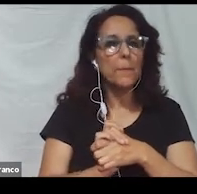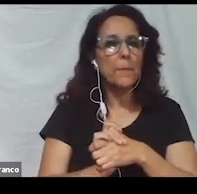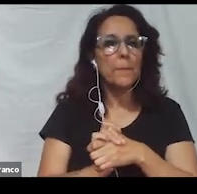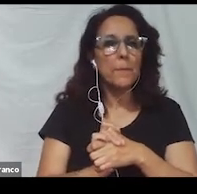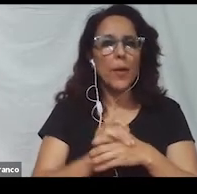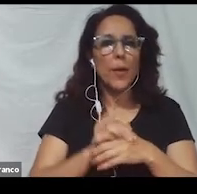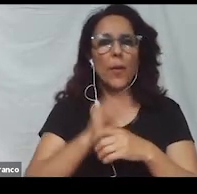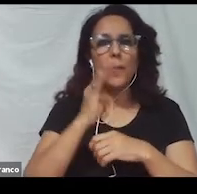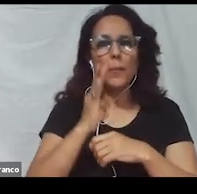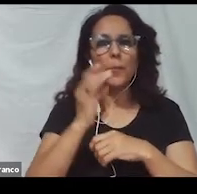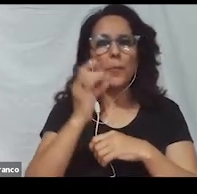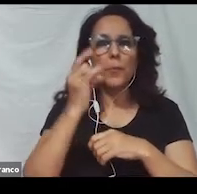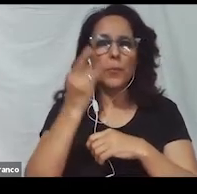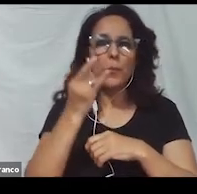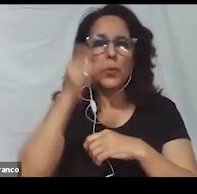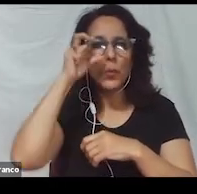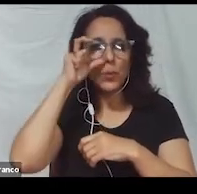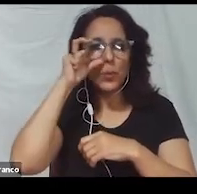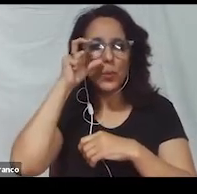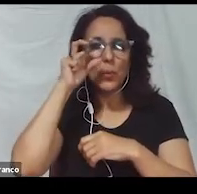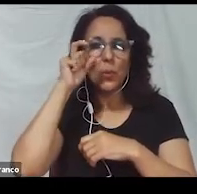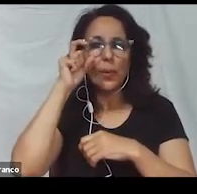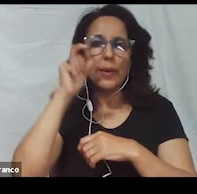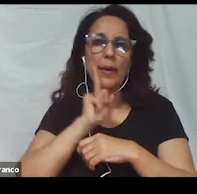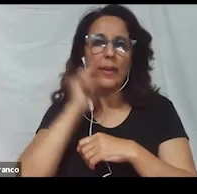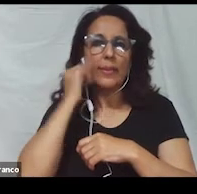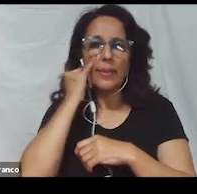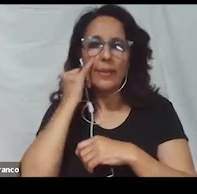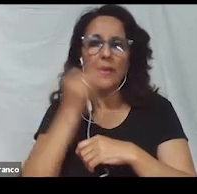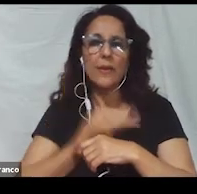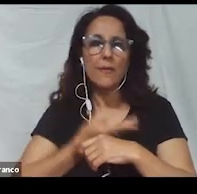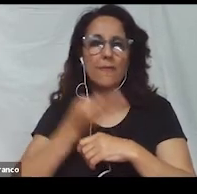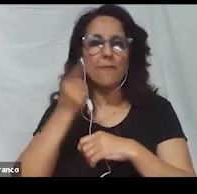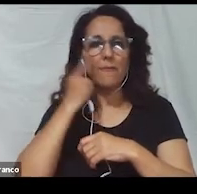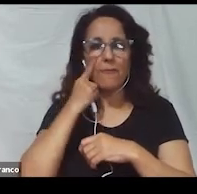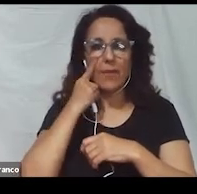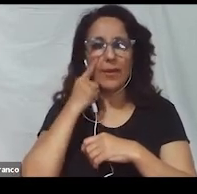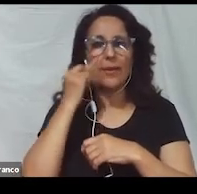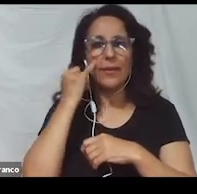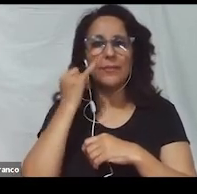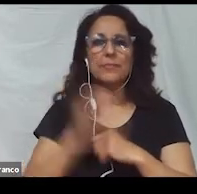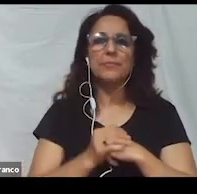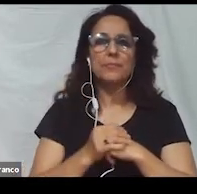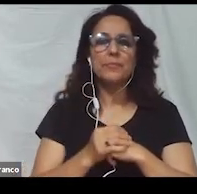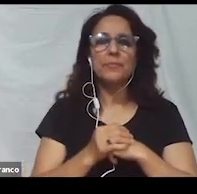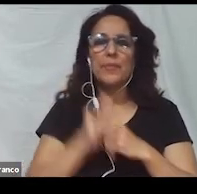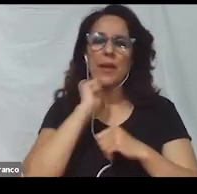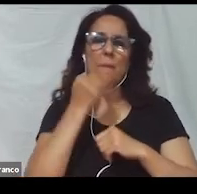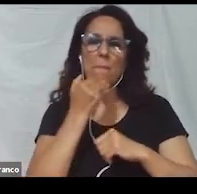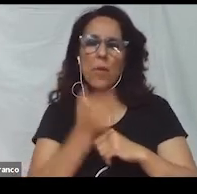es una librería muy utilizada. El resultado que les queda visualmente es hermoso y muy profesional. Y